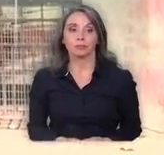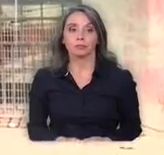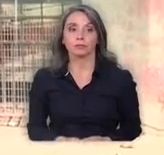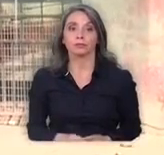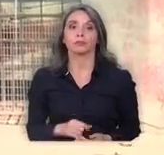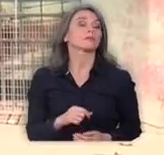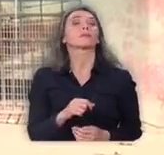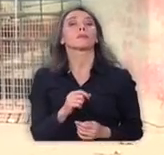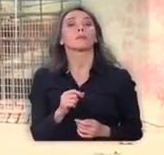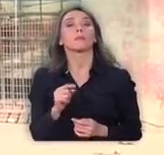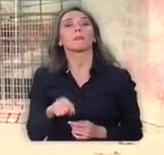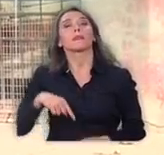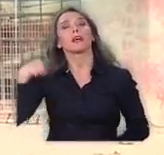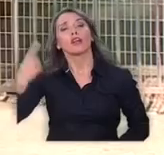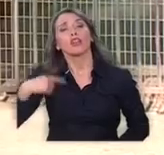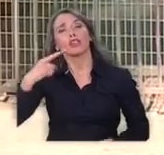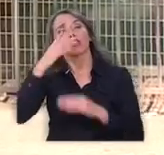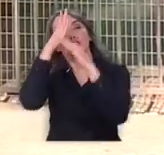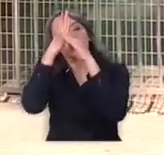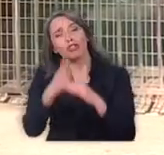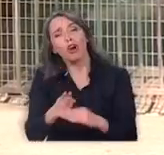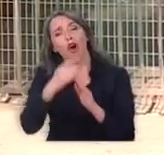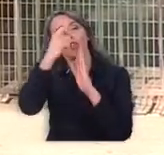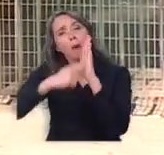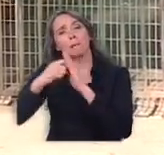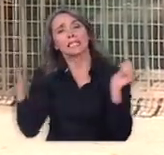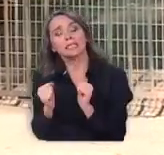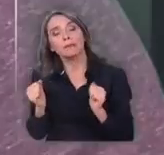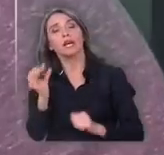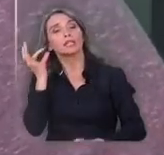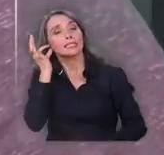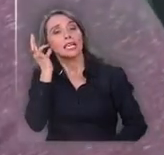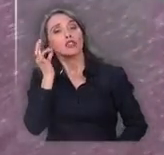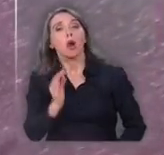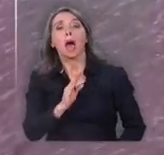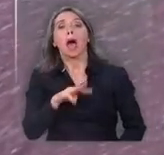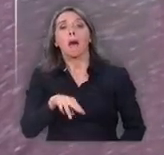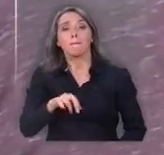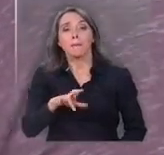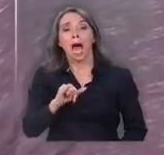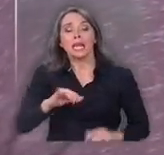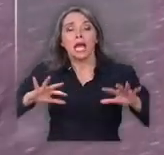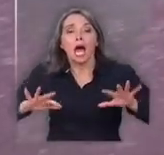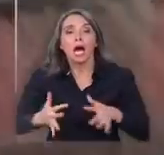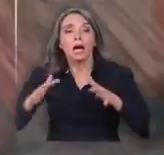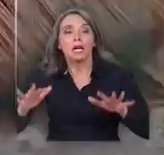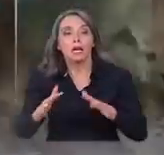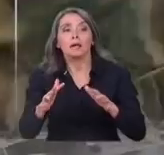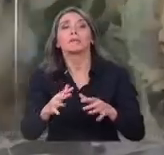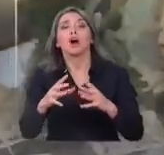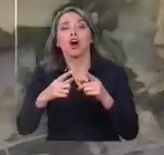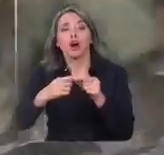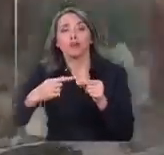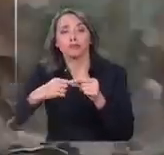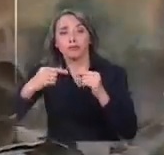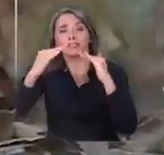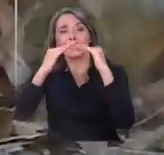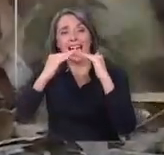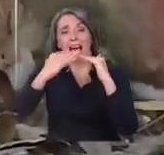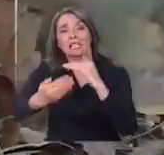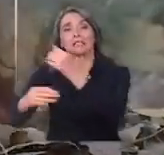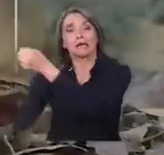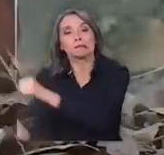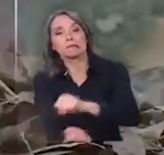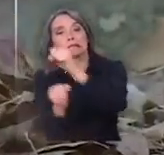Es la pelea de todos los inviernos. La señora María hace lo que puede para despejar el frontis de su